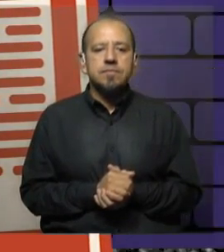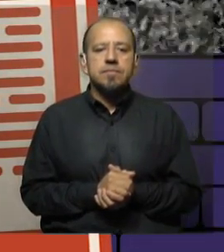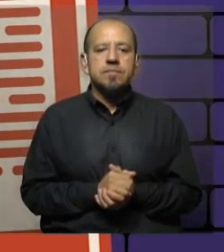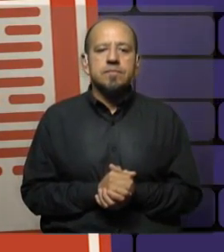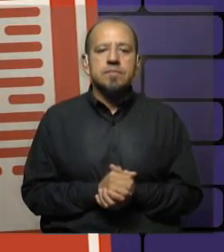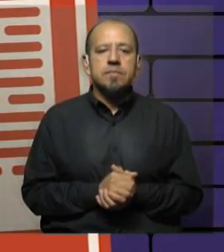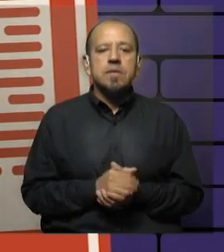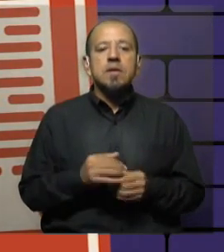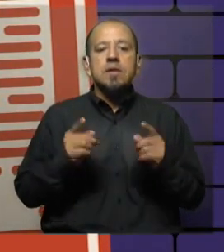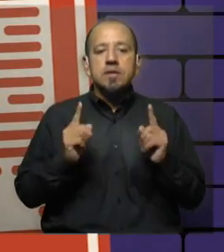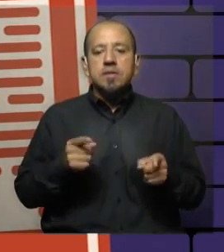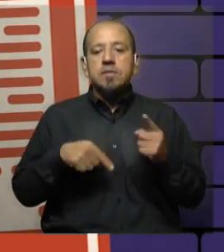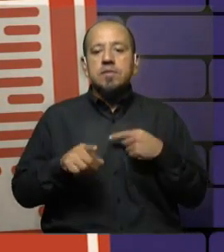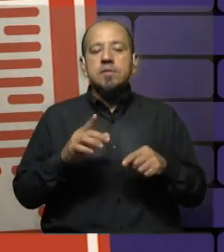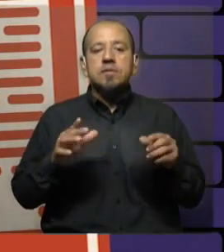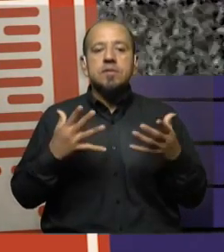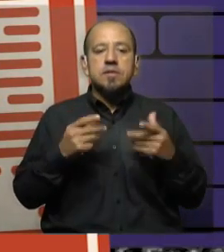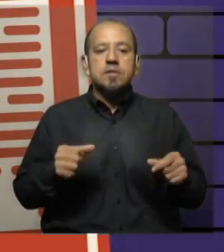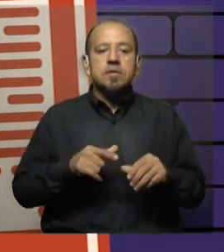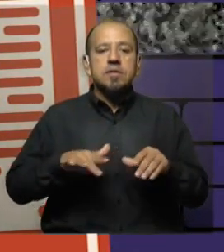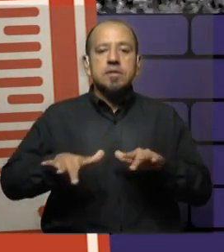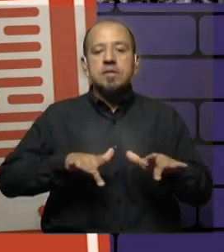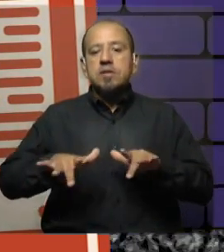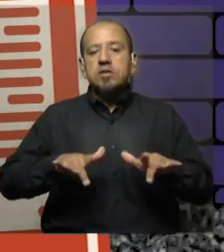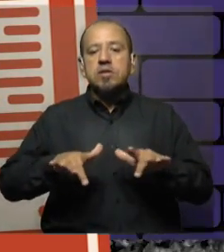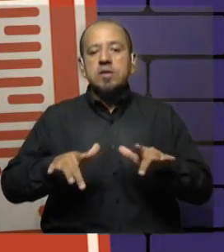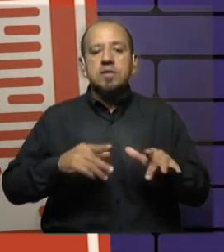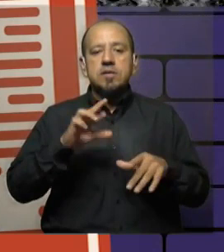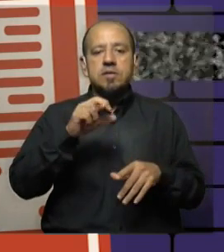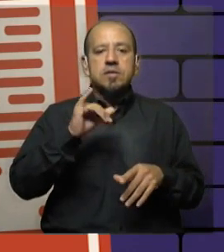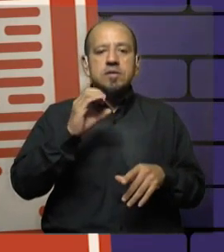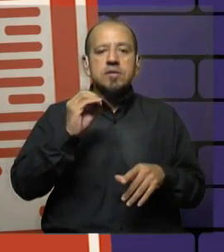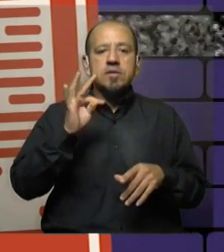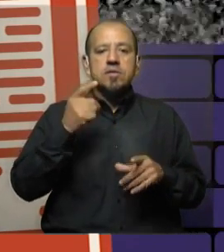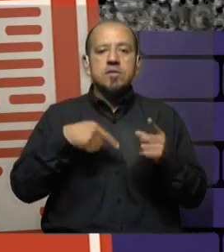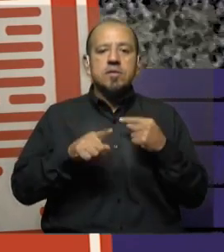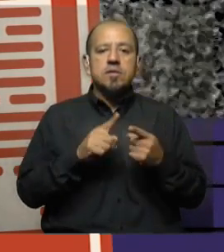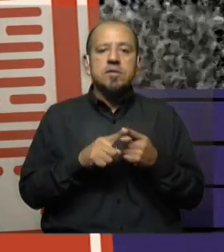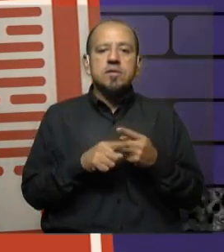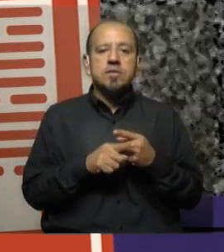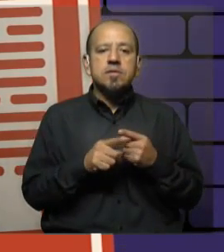incluso trató sin éxito de ser DJ DJ pasando sin cesar